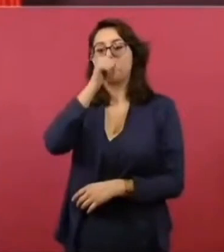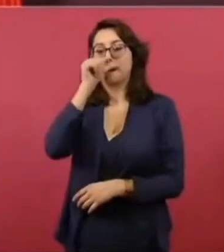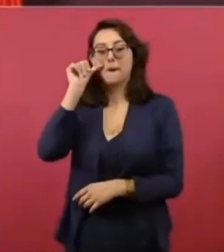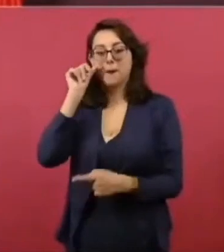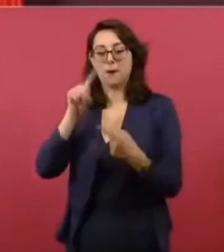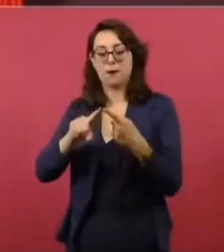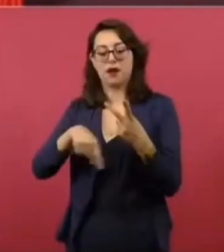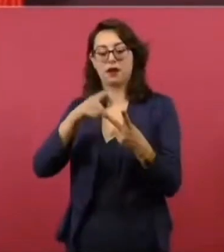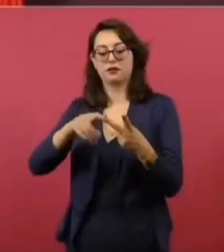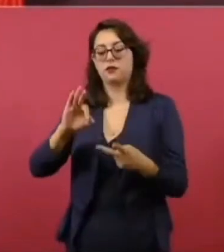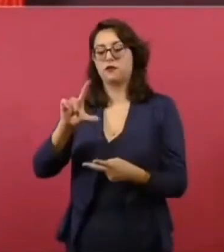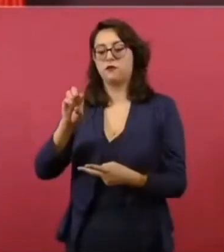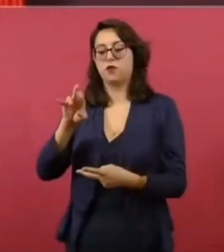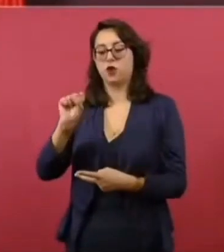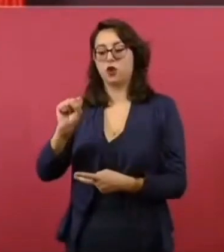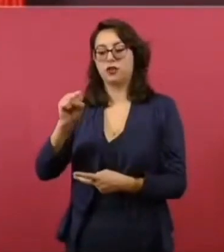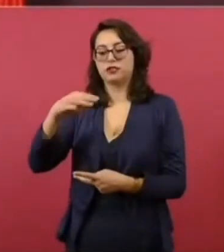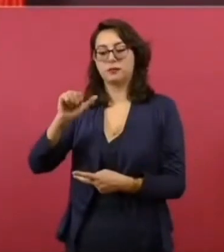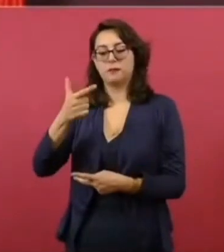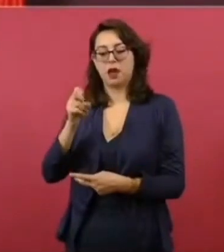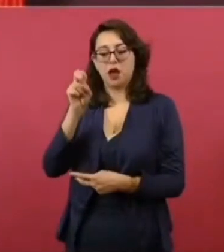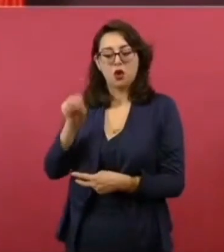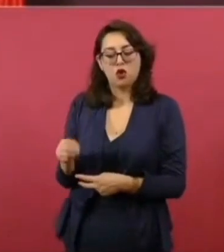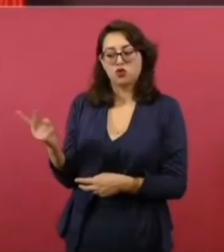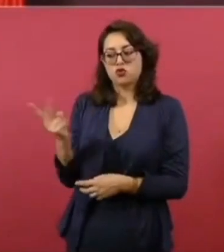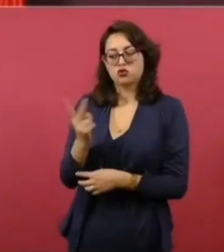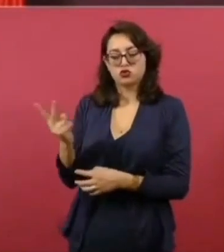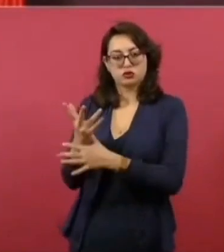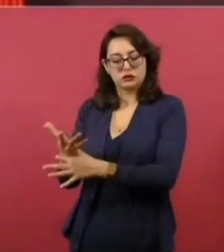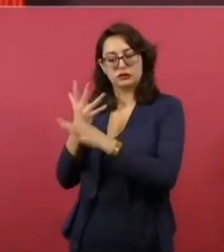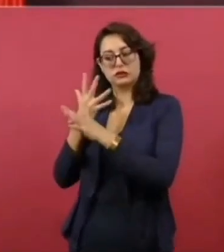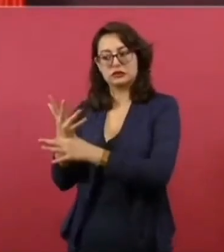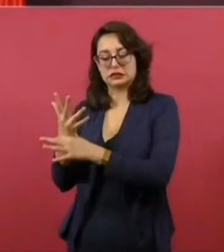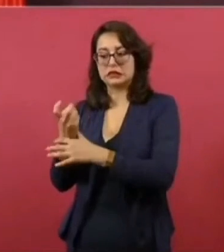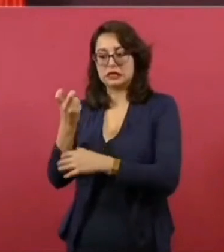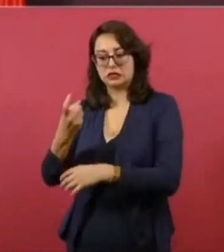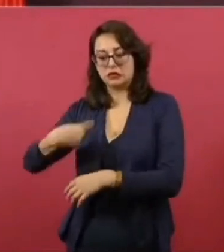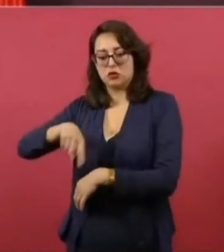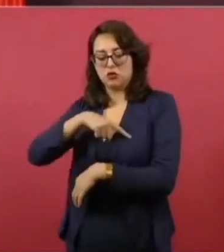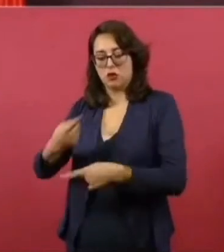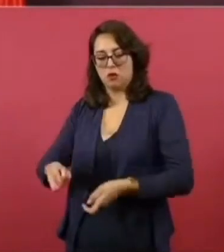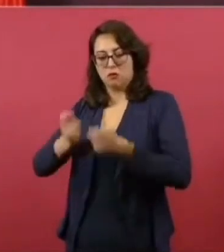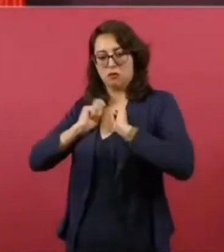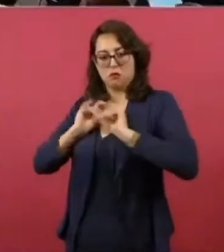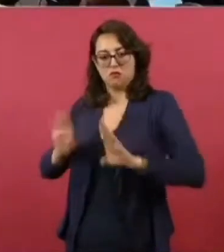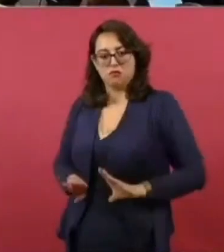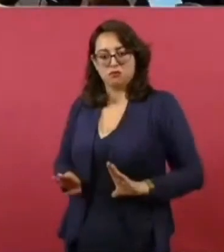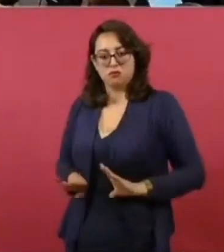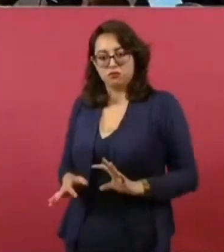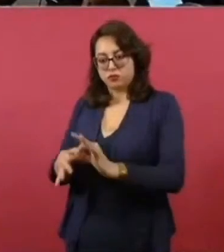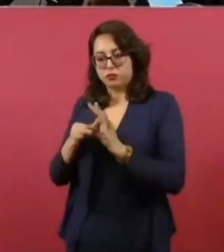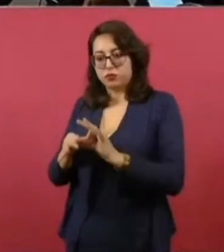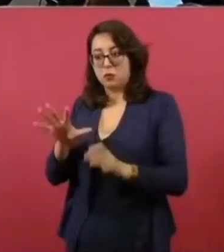Ricardo Flores Magón, que son la esencia misma de nuestro quehacer político. Con el